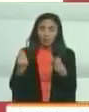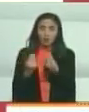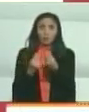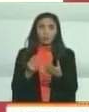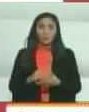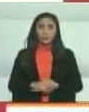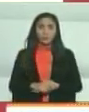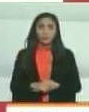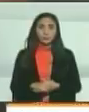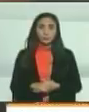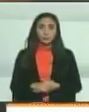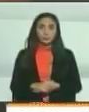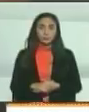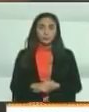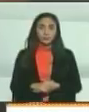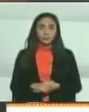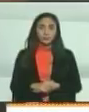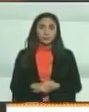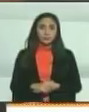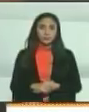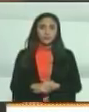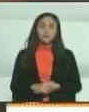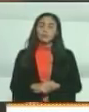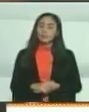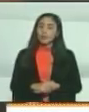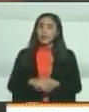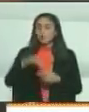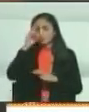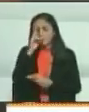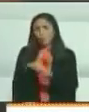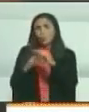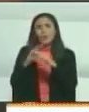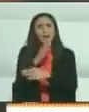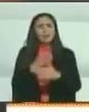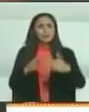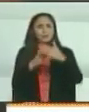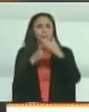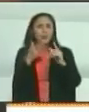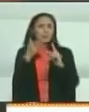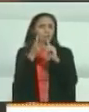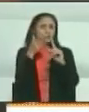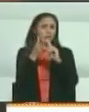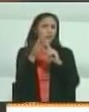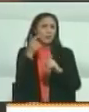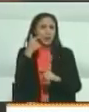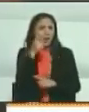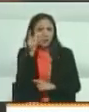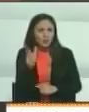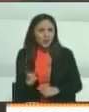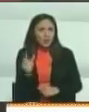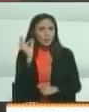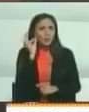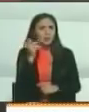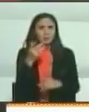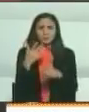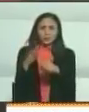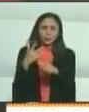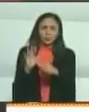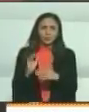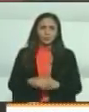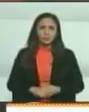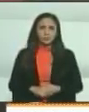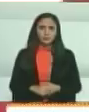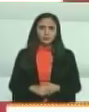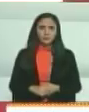Eso es una condecoración, Caroli. Una enorme condecoración para el honor de un revolucionario. De una revolucionaria. Yo lo sé que es